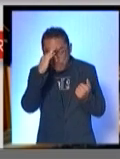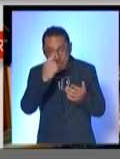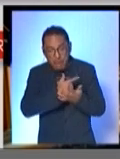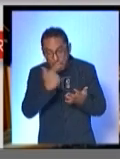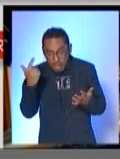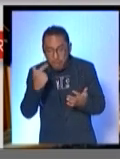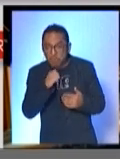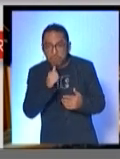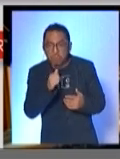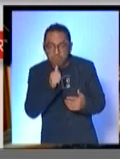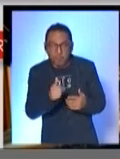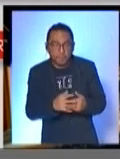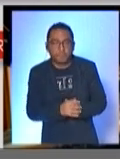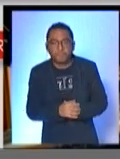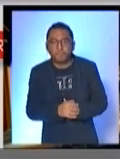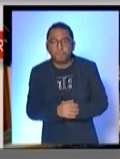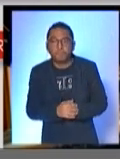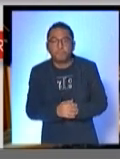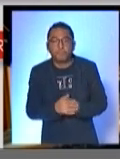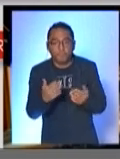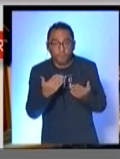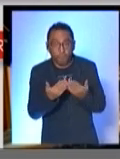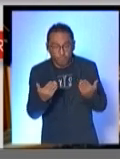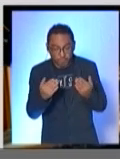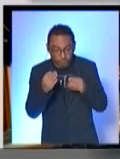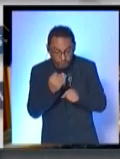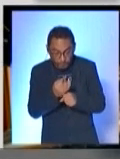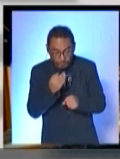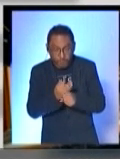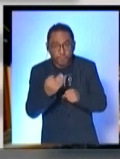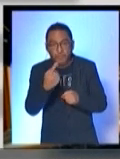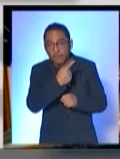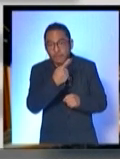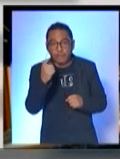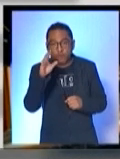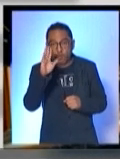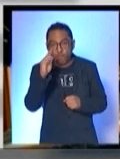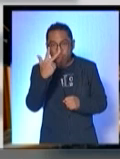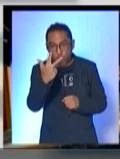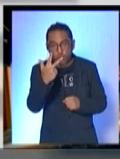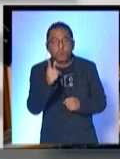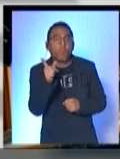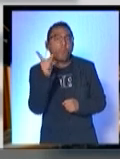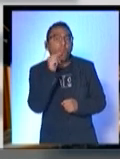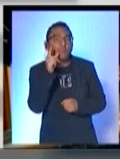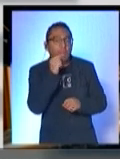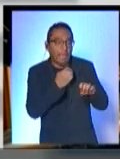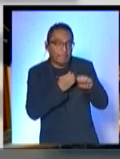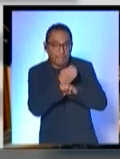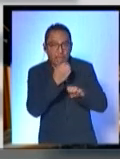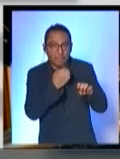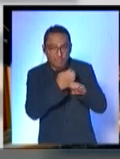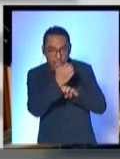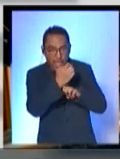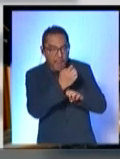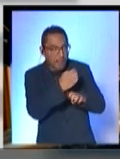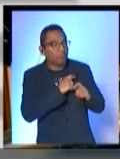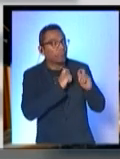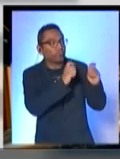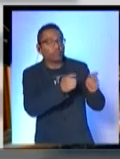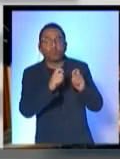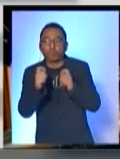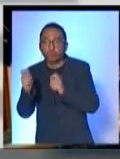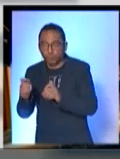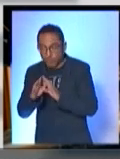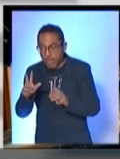grave. Al momento se han designado 198 elementos de la Policía Estatal, de los cuales